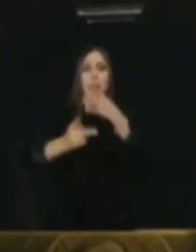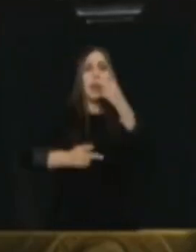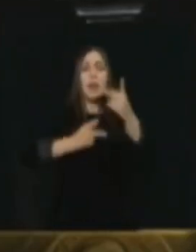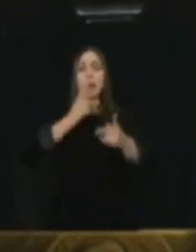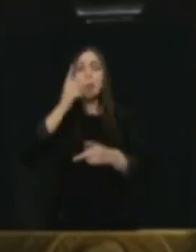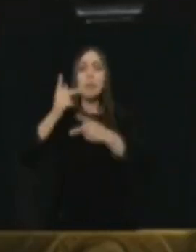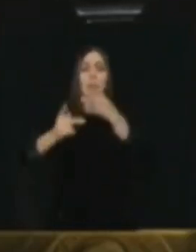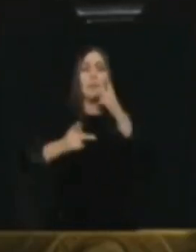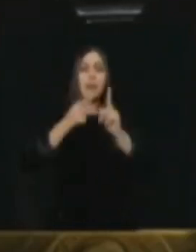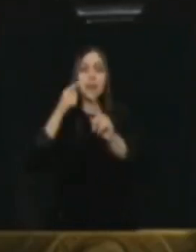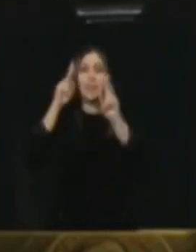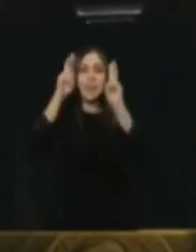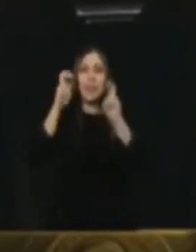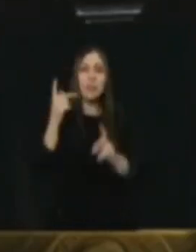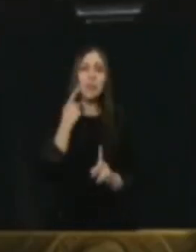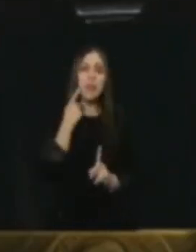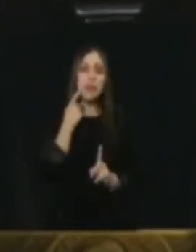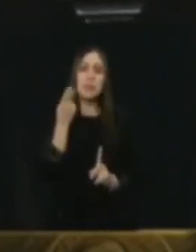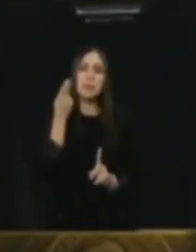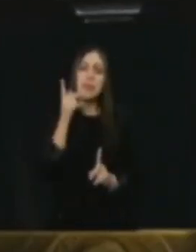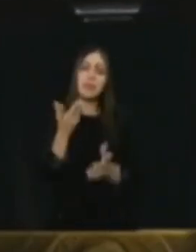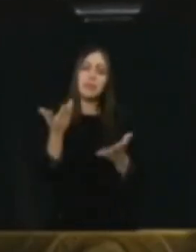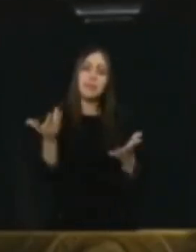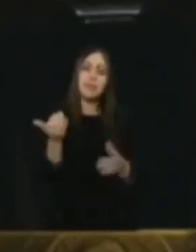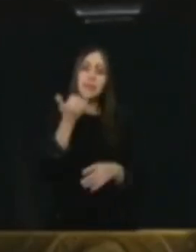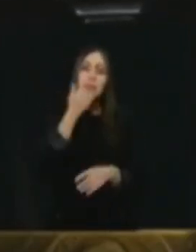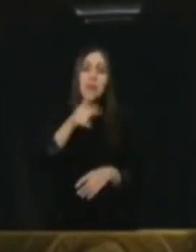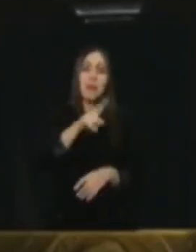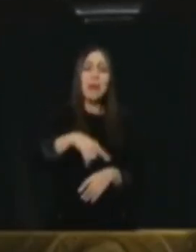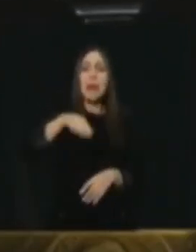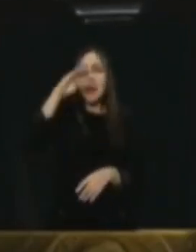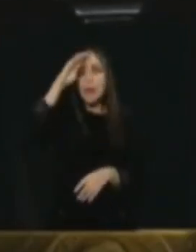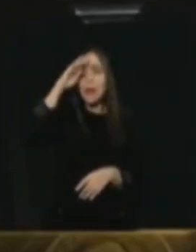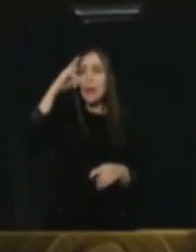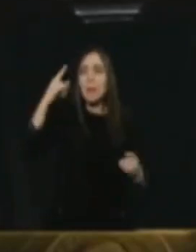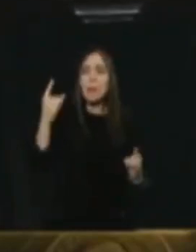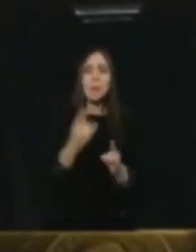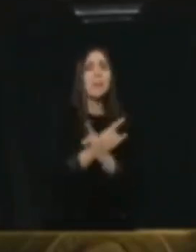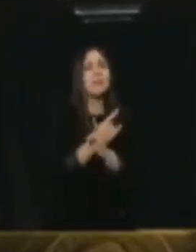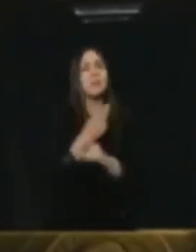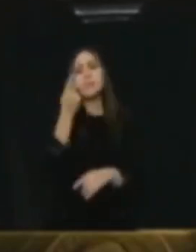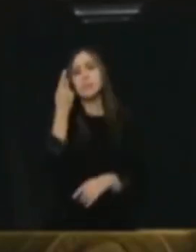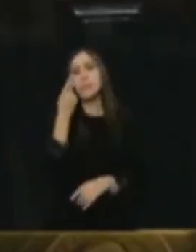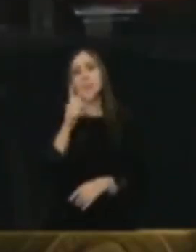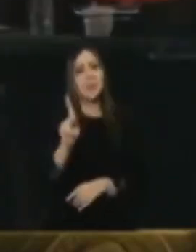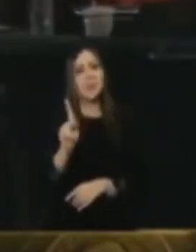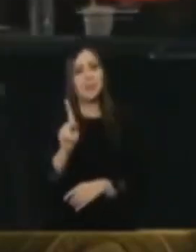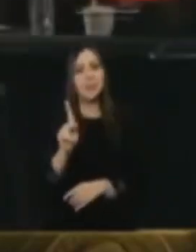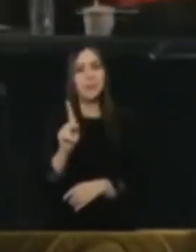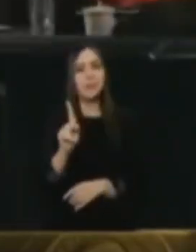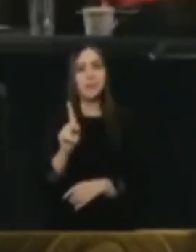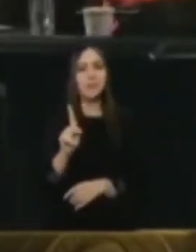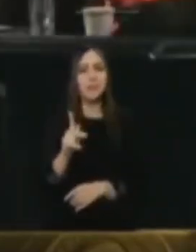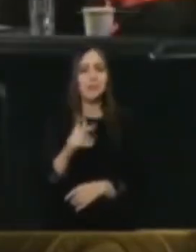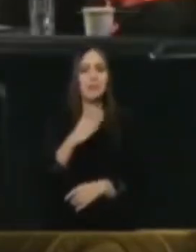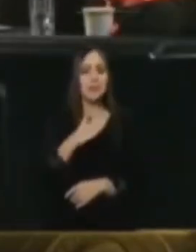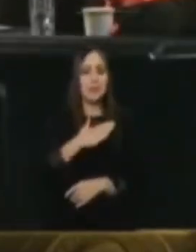político, y lamento decepcionarlos, pero estoy